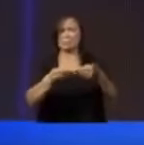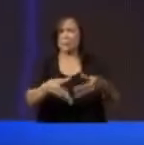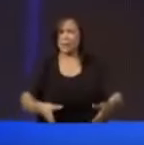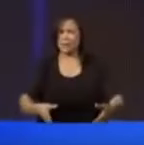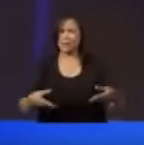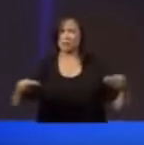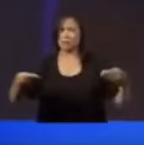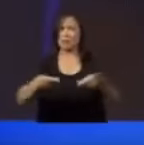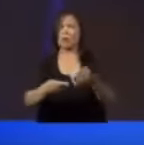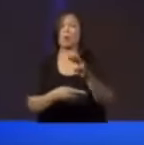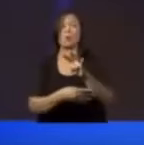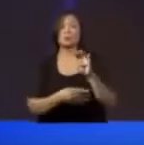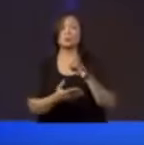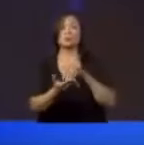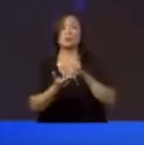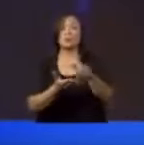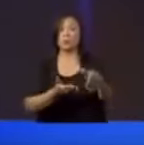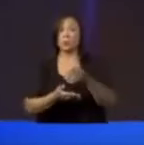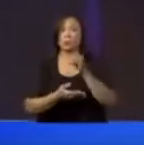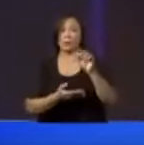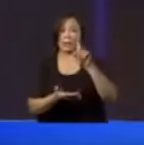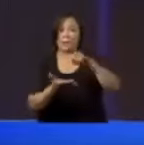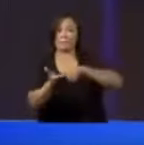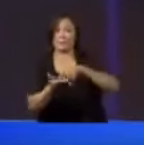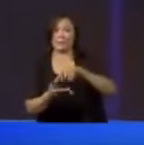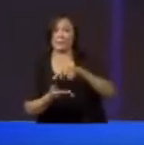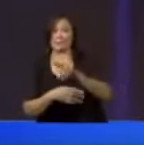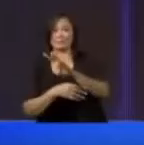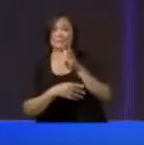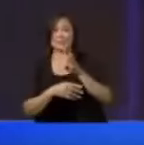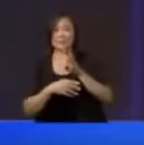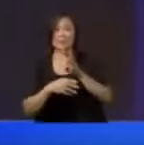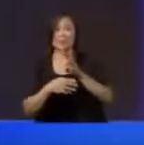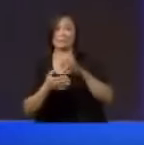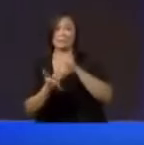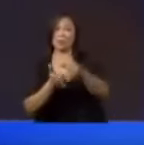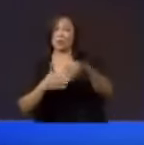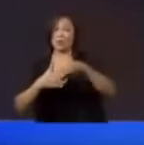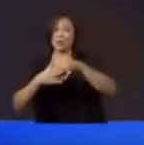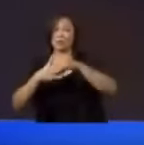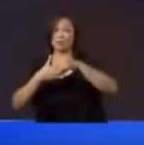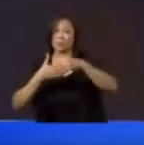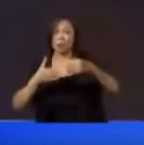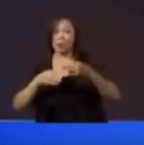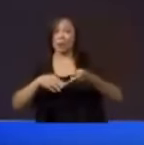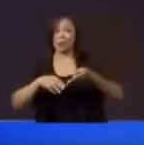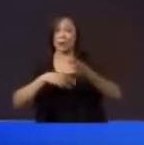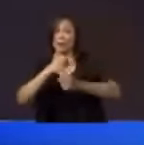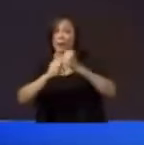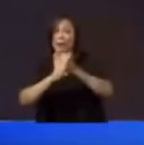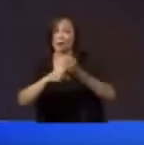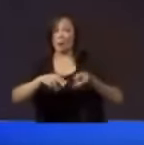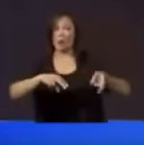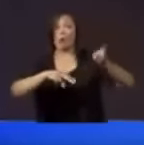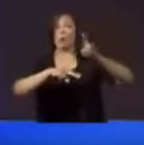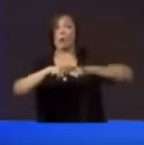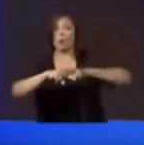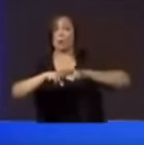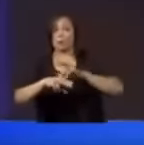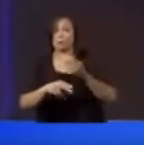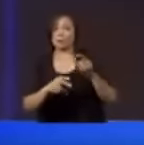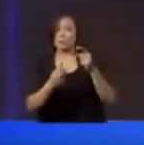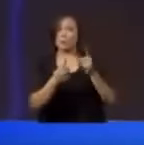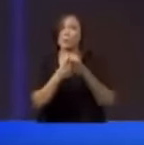por subsidio de 400 millones a 1,600 millones de dólares al año. Entonces tenemos primero